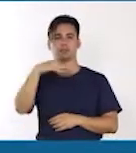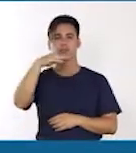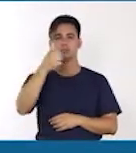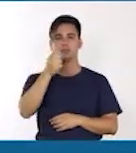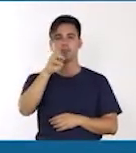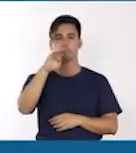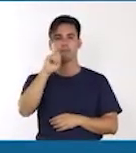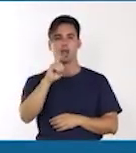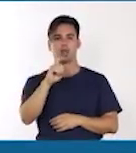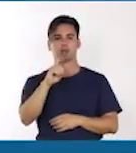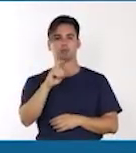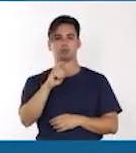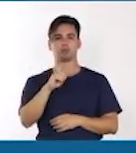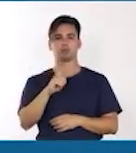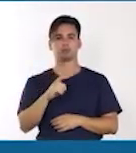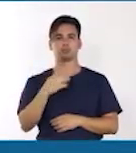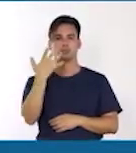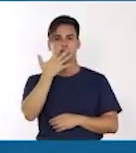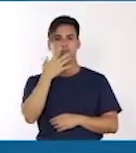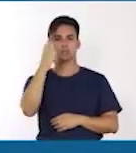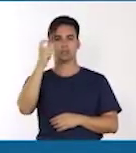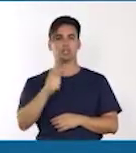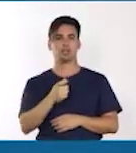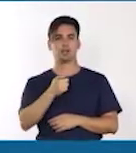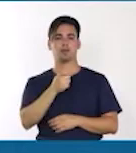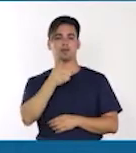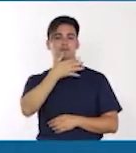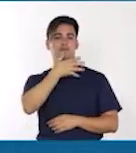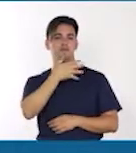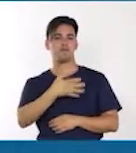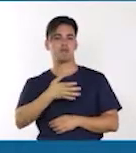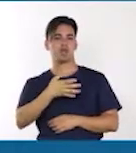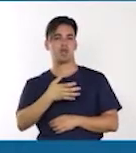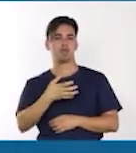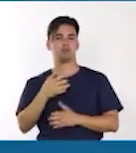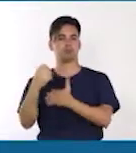de Fidel Castro expresadas en la historia Me absorberá.